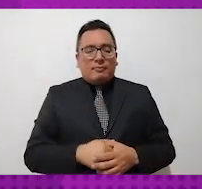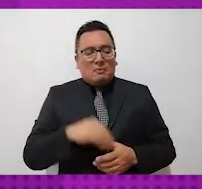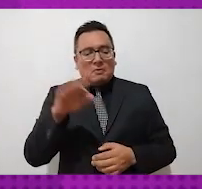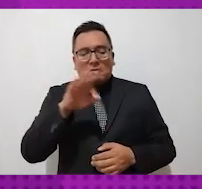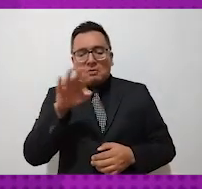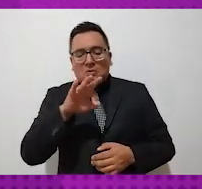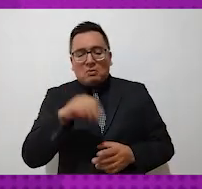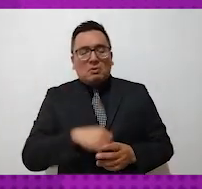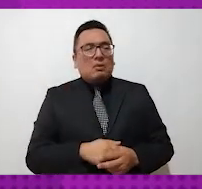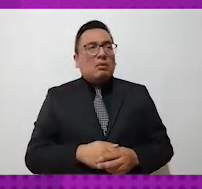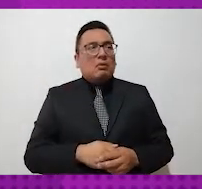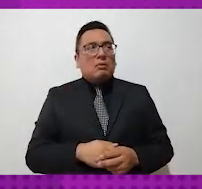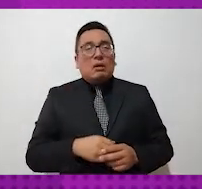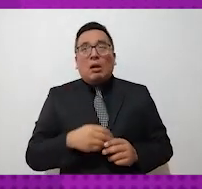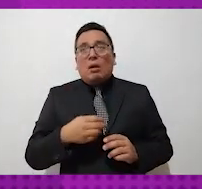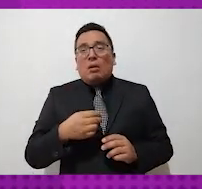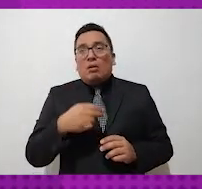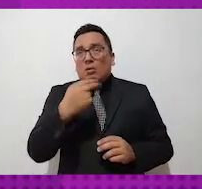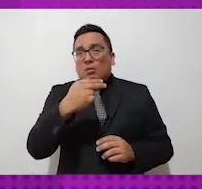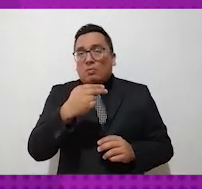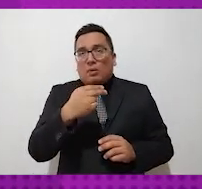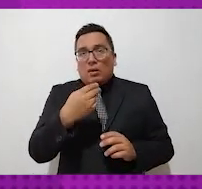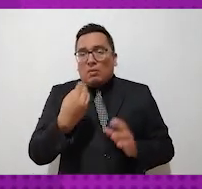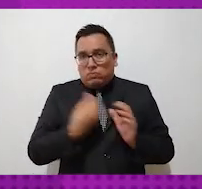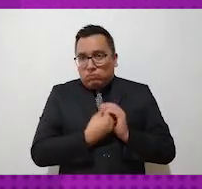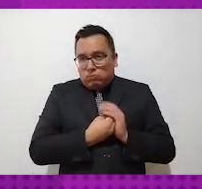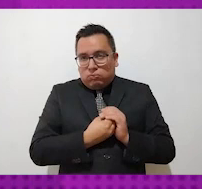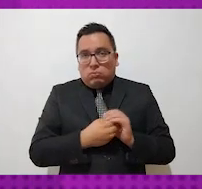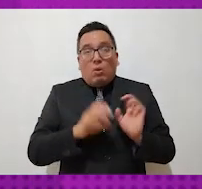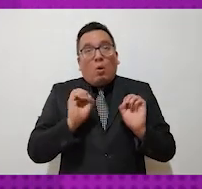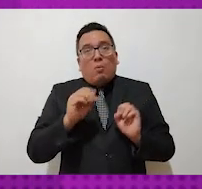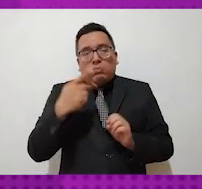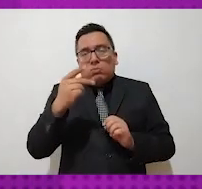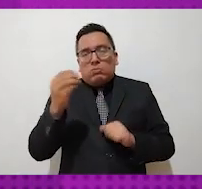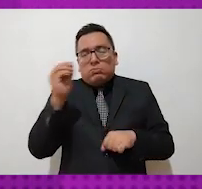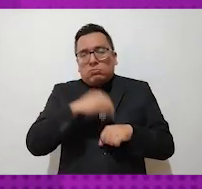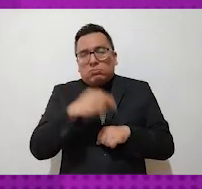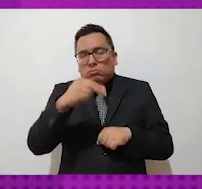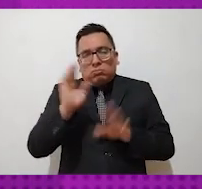Puede ser de manera anónima o puede ser dando tus datos,